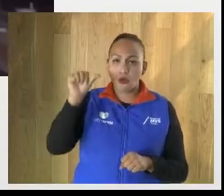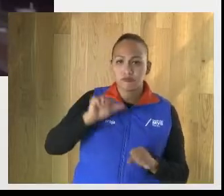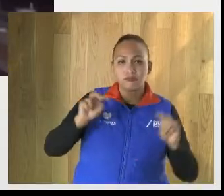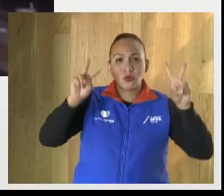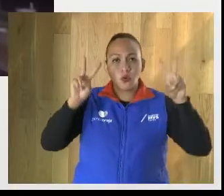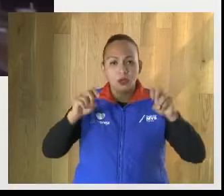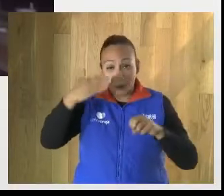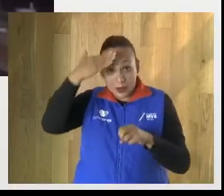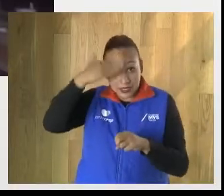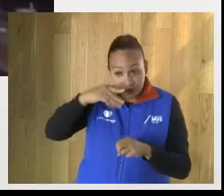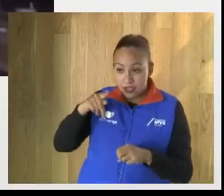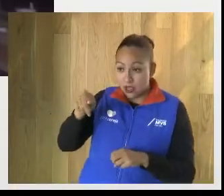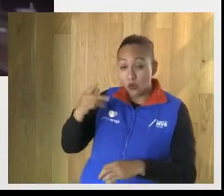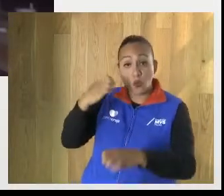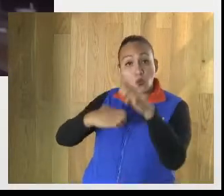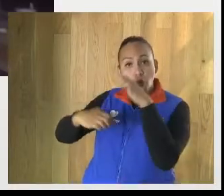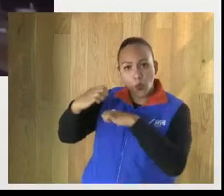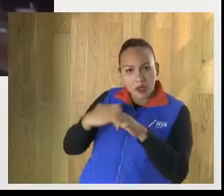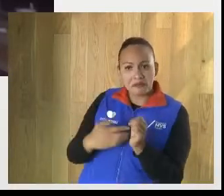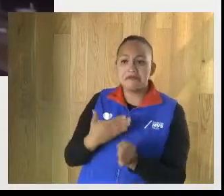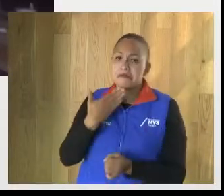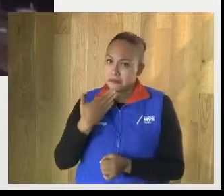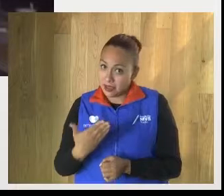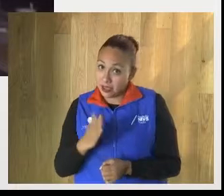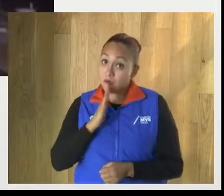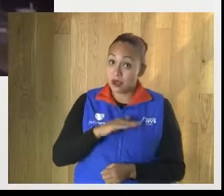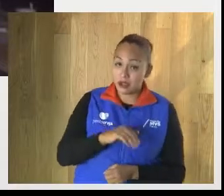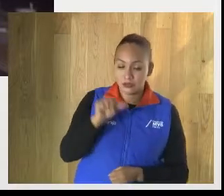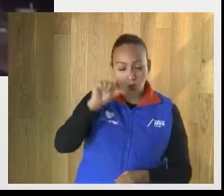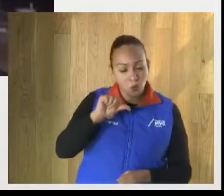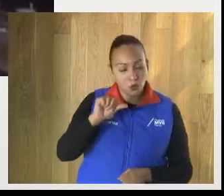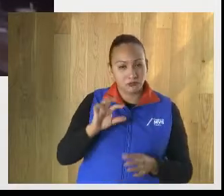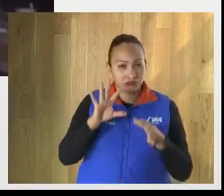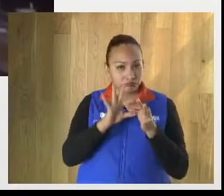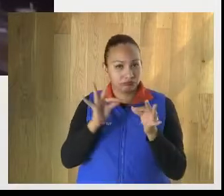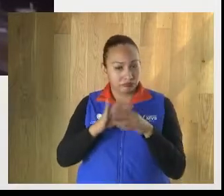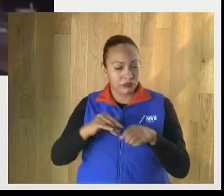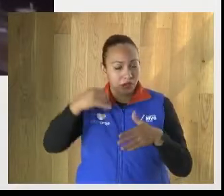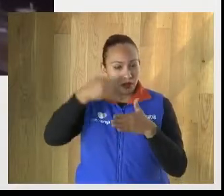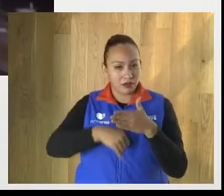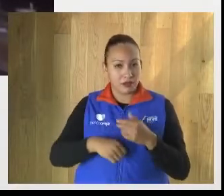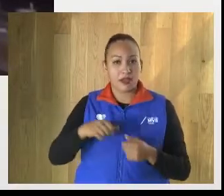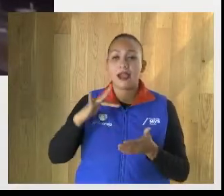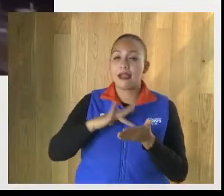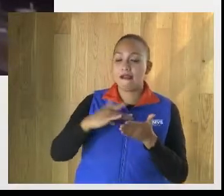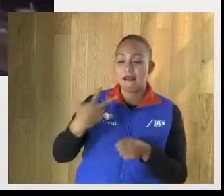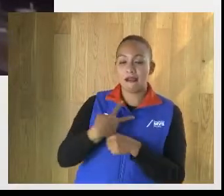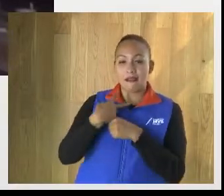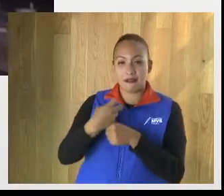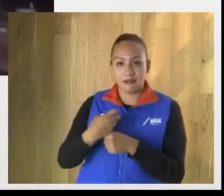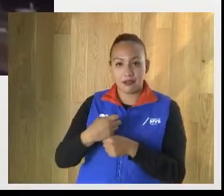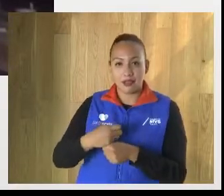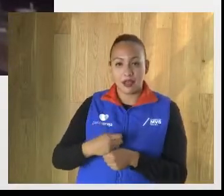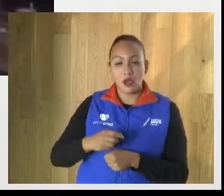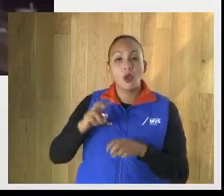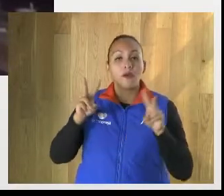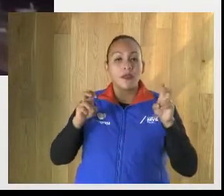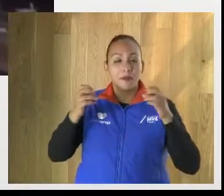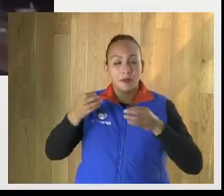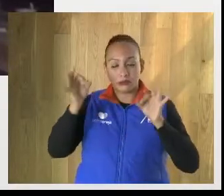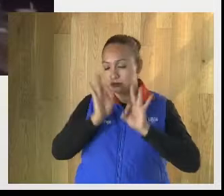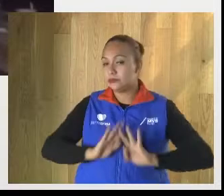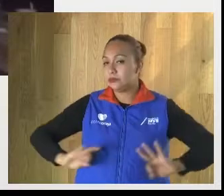la sostenibilidad empresarial. Agradezco muchísimo esta oportunidad como conferencia magistral y bueno, he